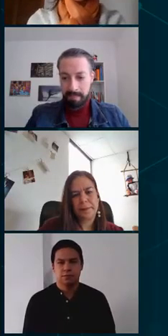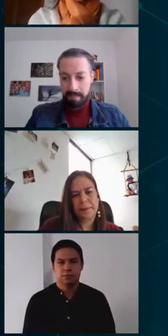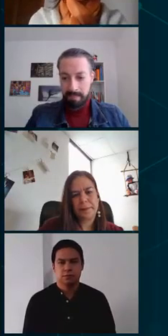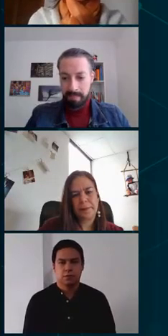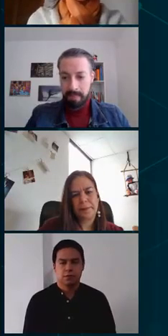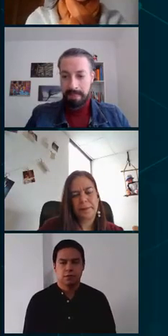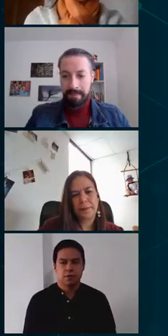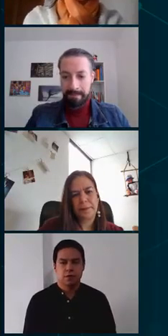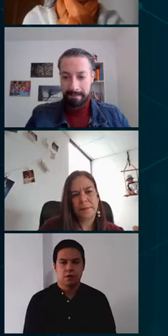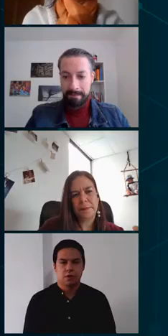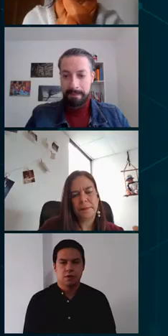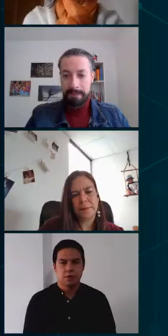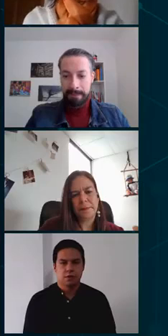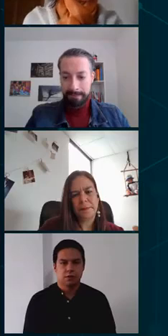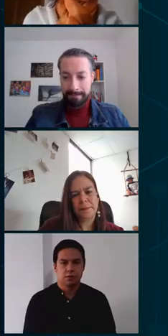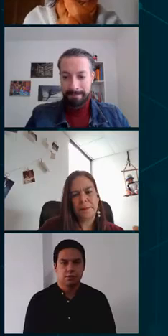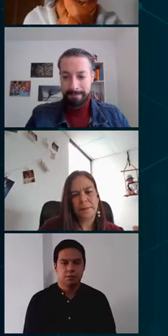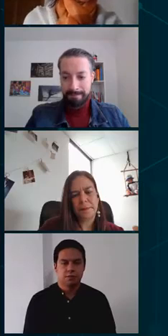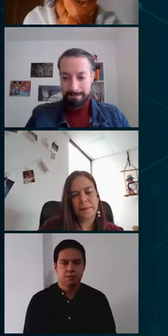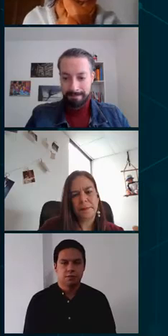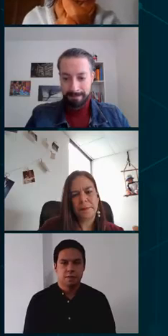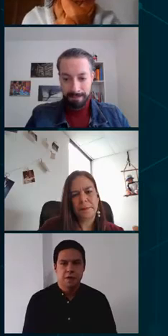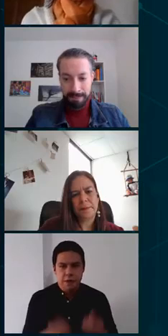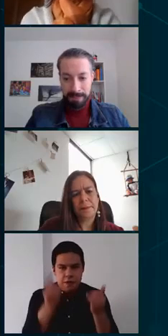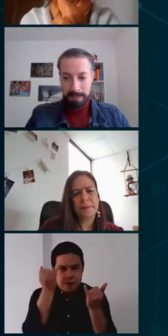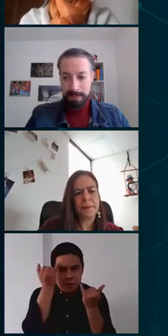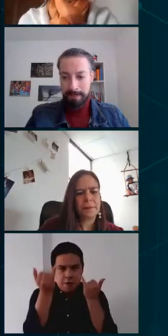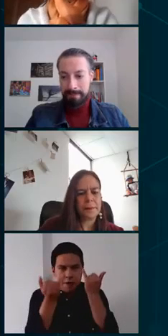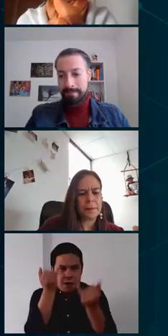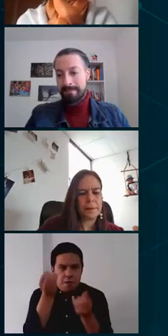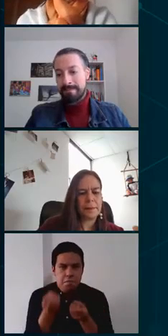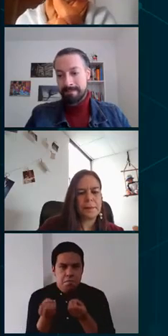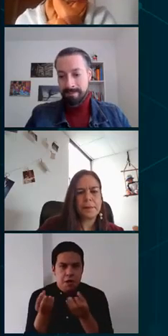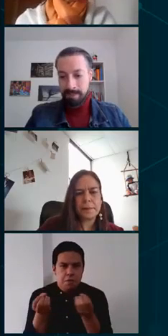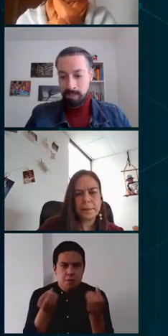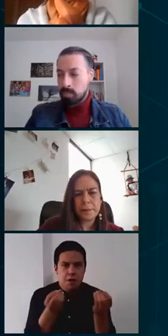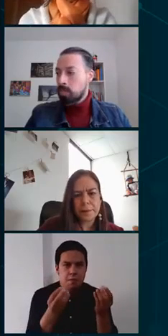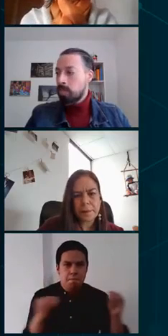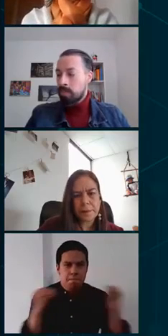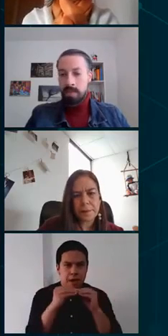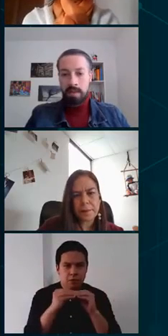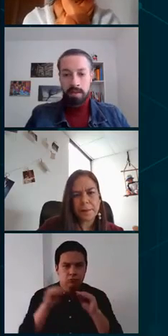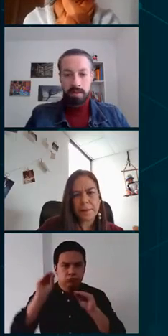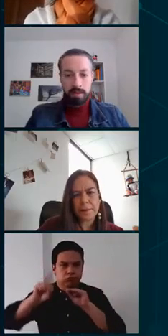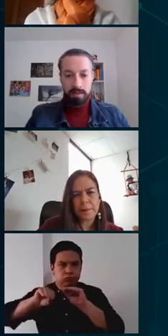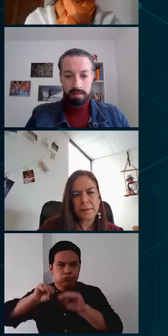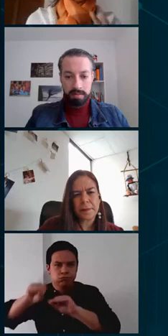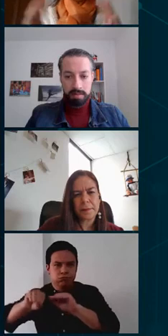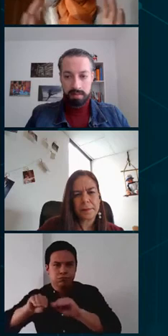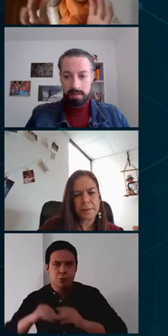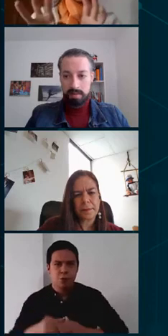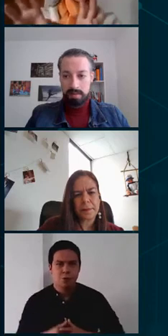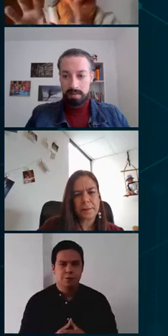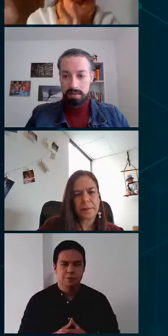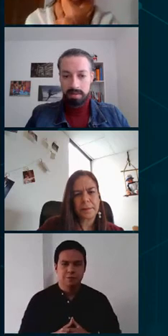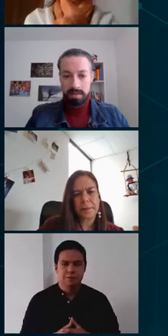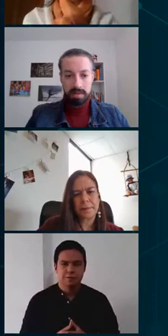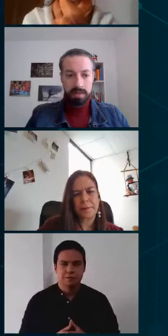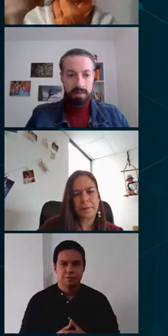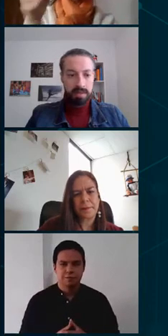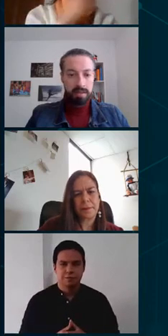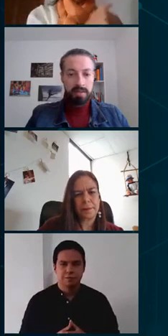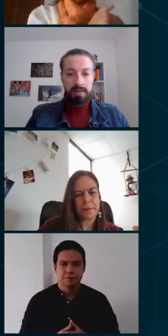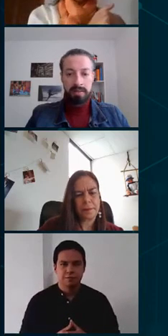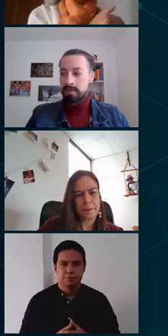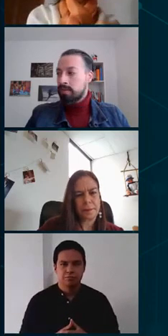Muy bien, de las ideas que soltaron, ¿qué más? ¿Qué más? Pues, ¿o cuál otra quieren materializar? Si quieren, díganos cuál les parece bueno como hacer el